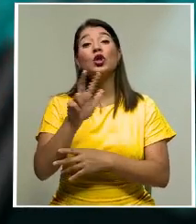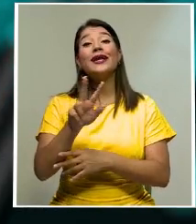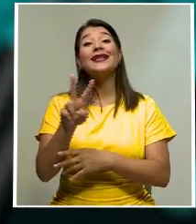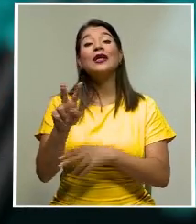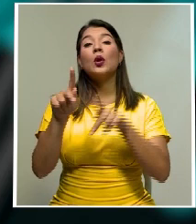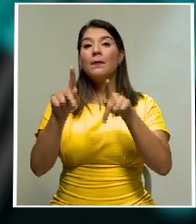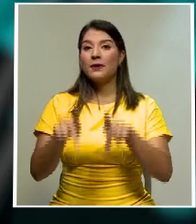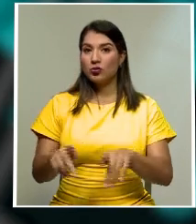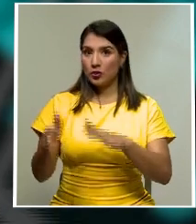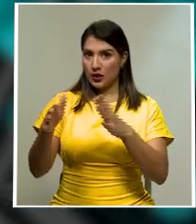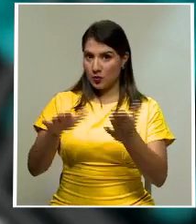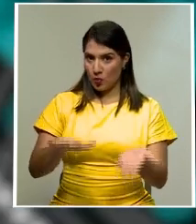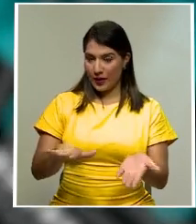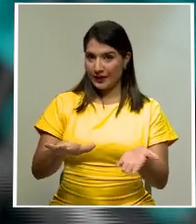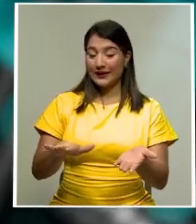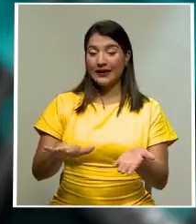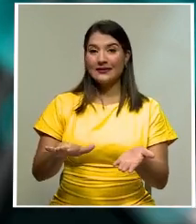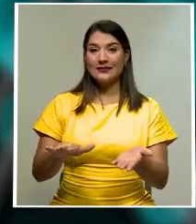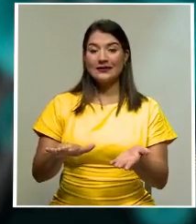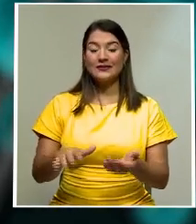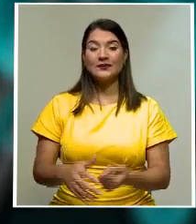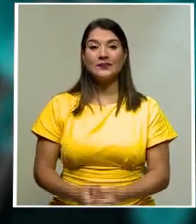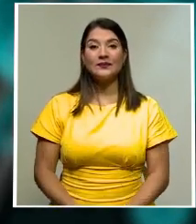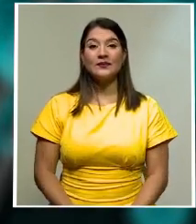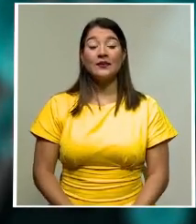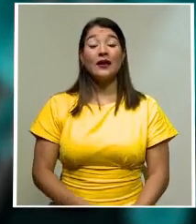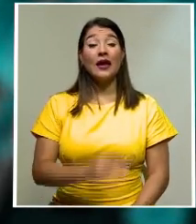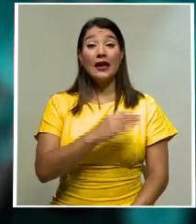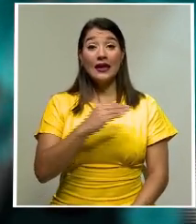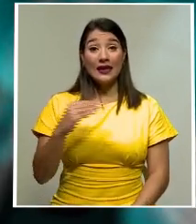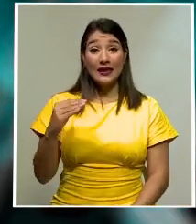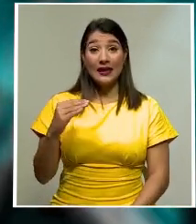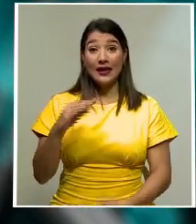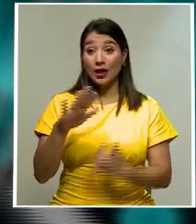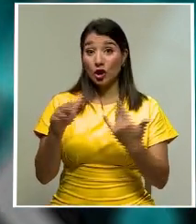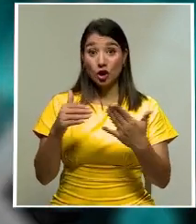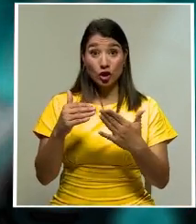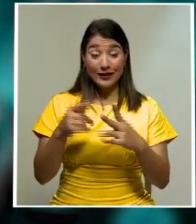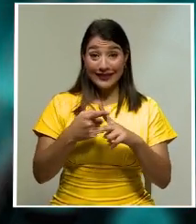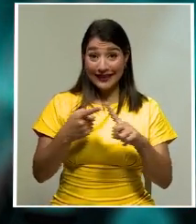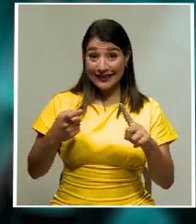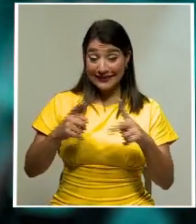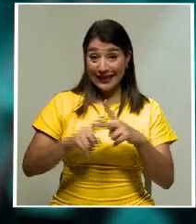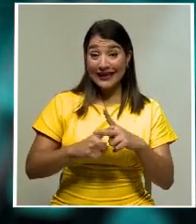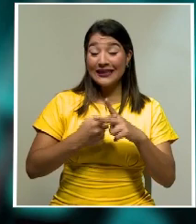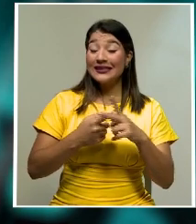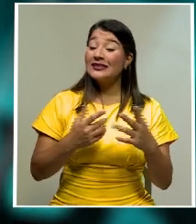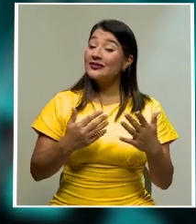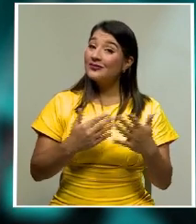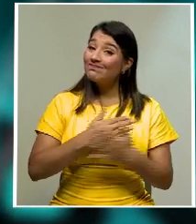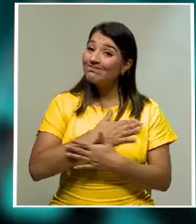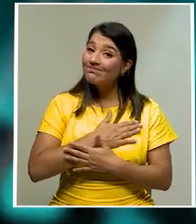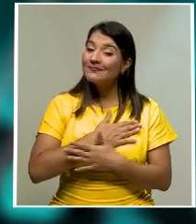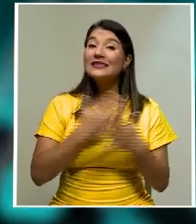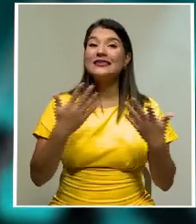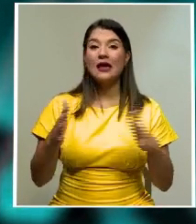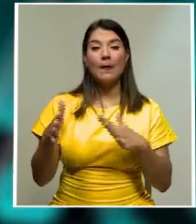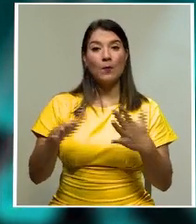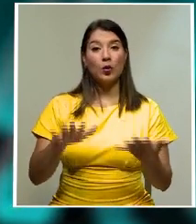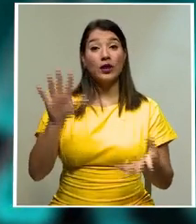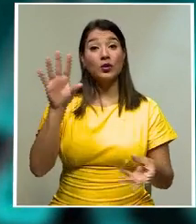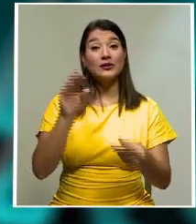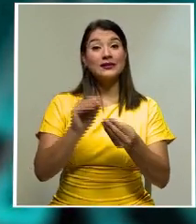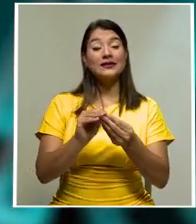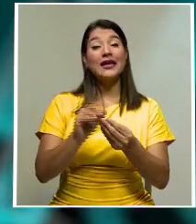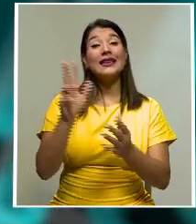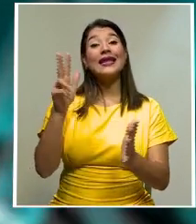personas fallecidas en las últimas 24 horas, y en lo que llevamos de la pandemia, lamentablemente, son